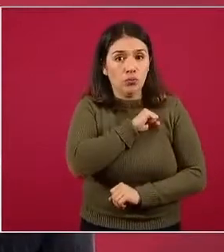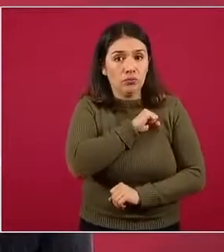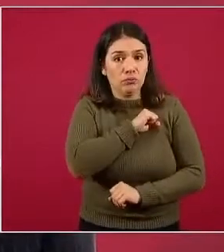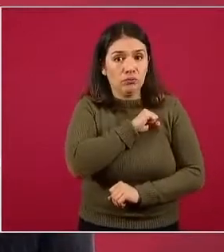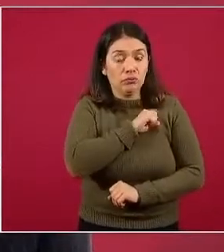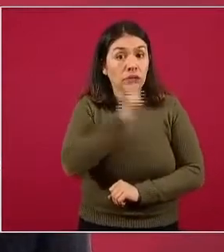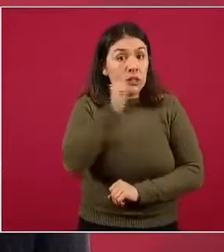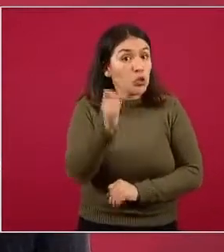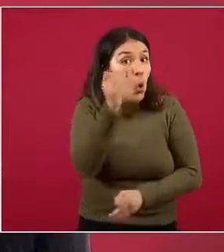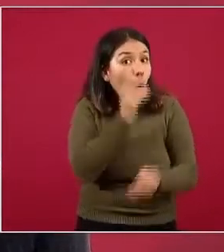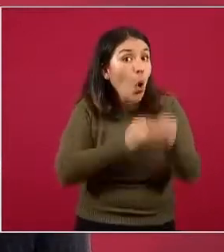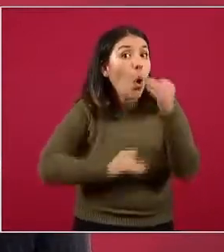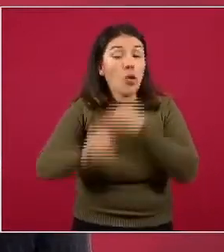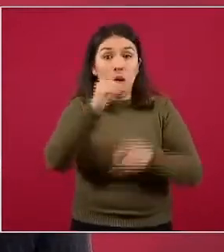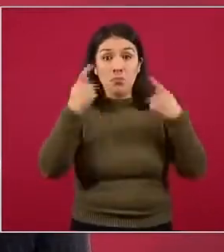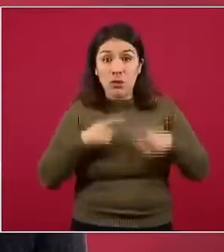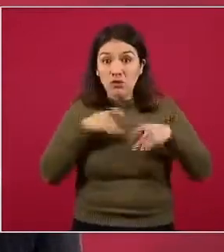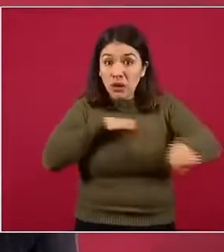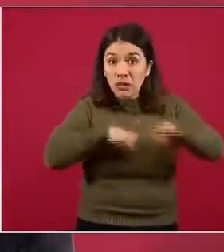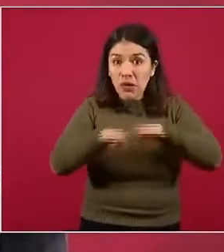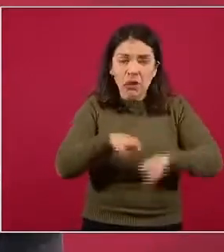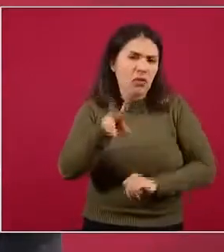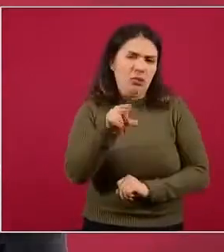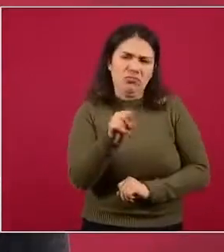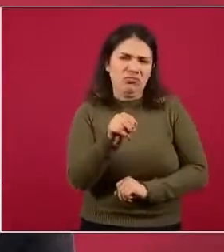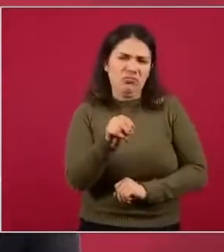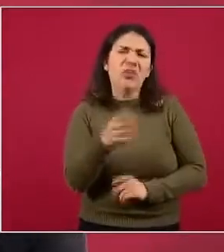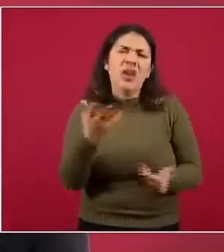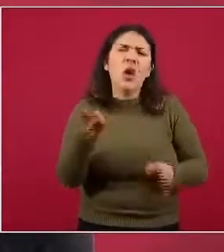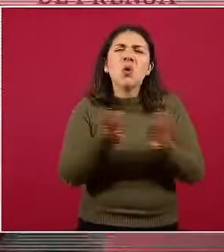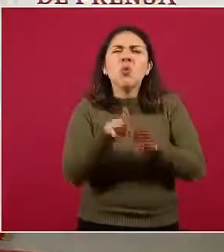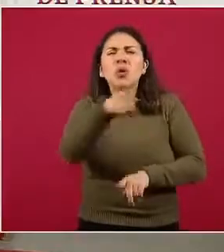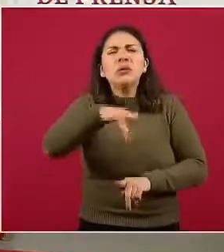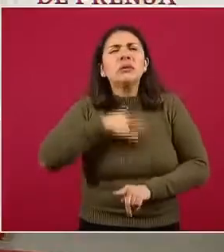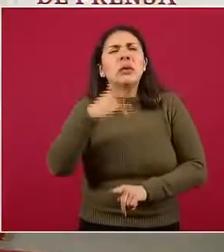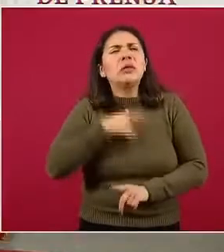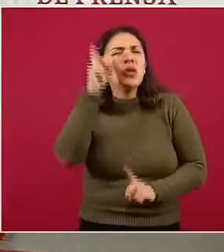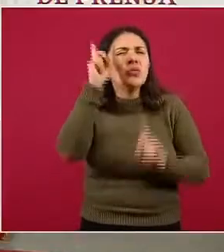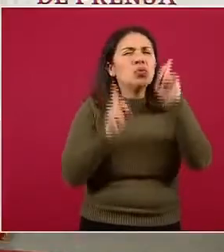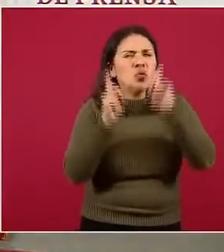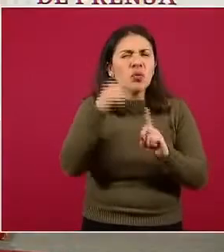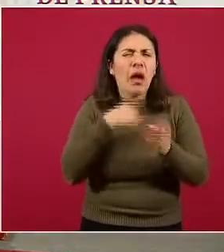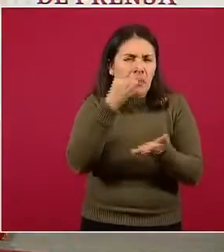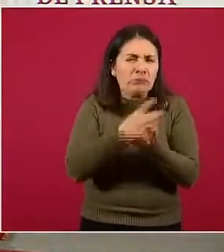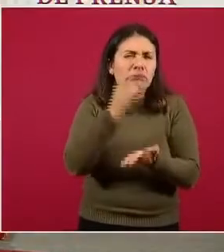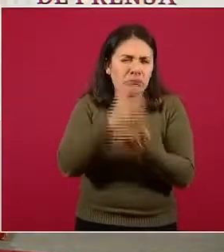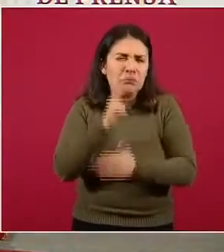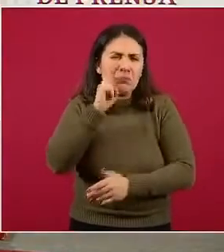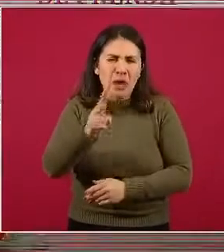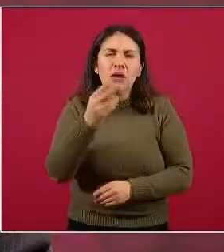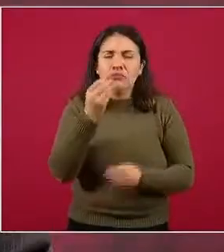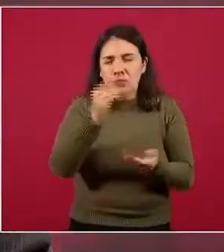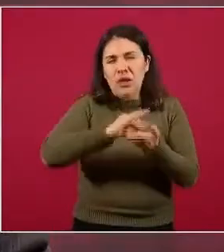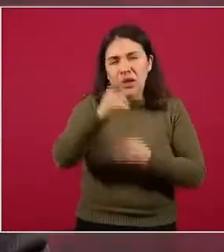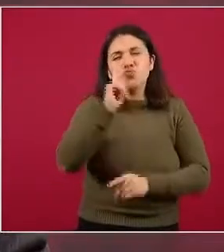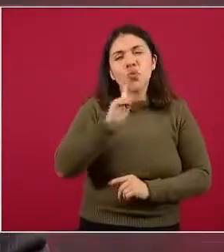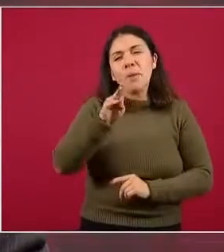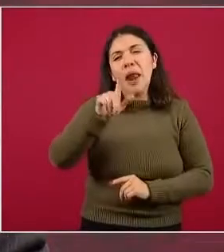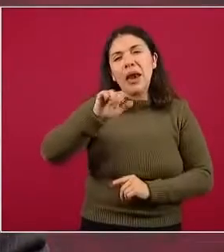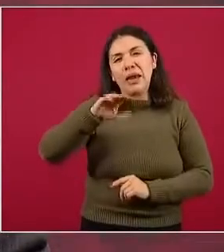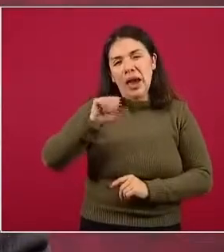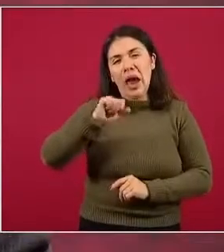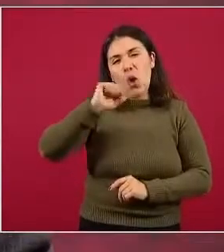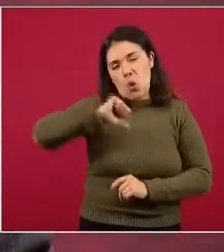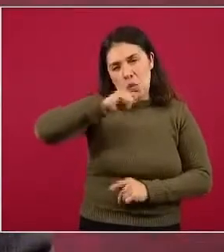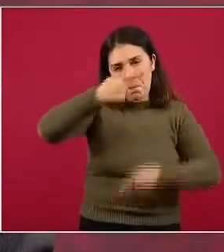no son todas las personas trabajadoras. La inquietud que puede surgir la detectamos a lo largo del día y le agradecemos a Blanca Valadez que